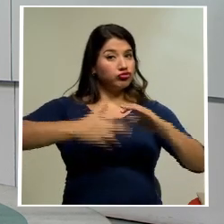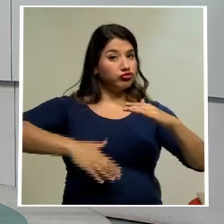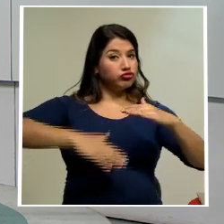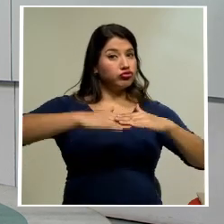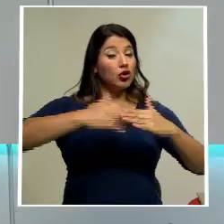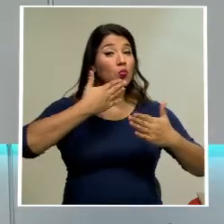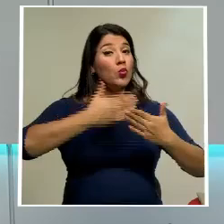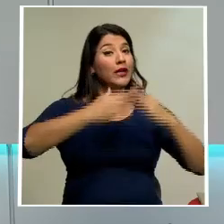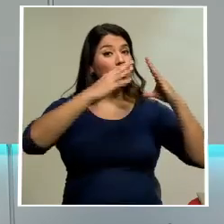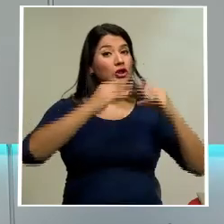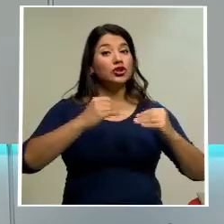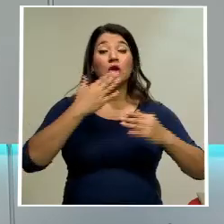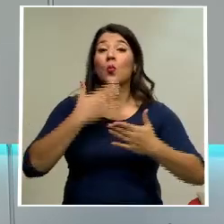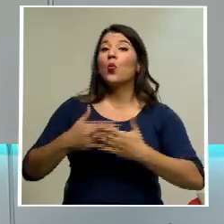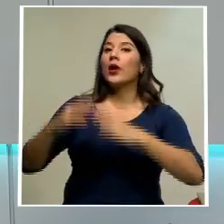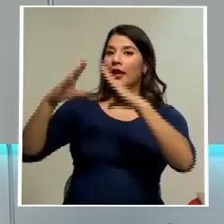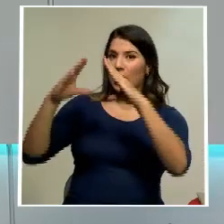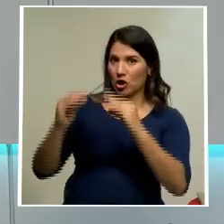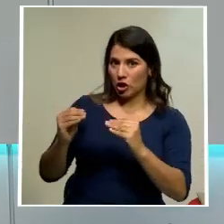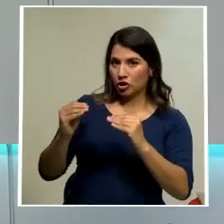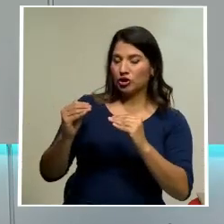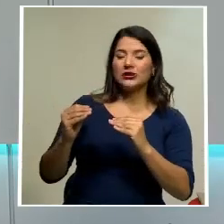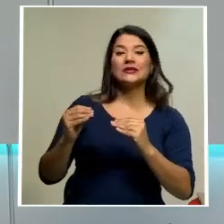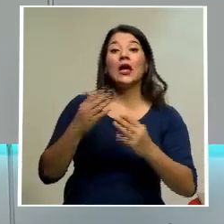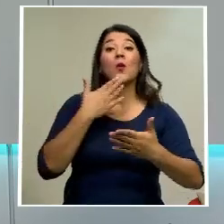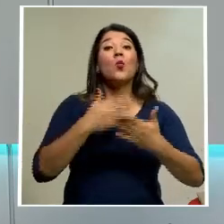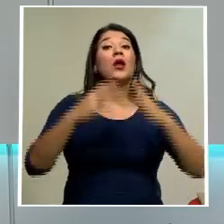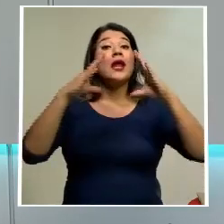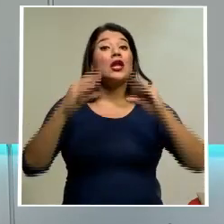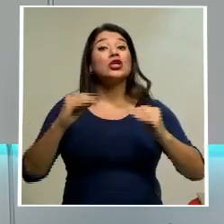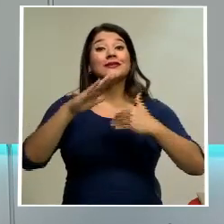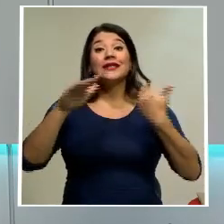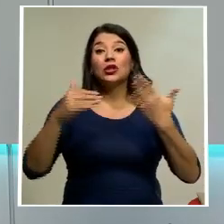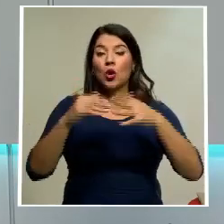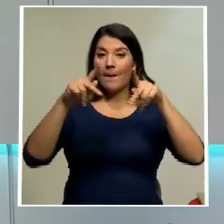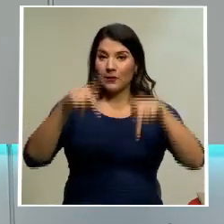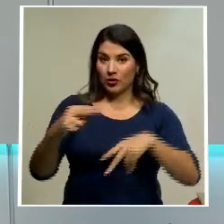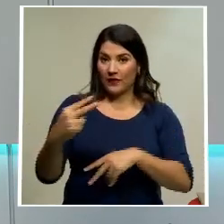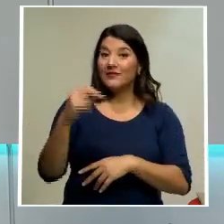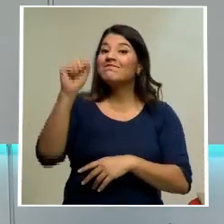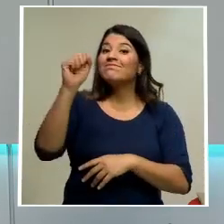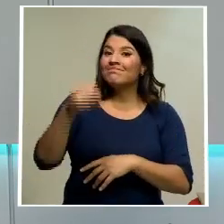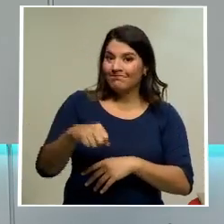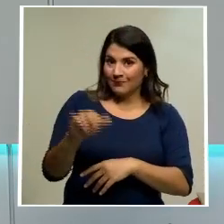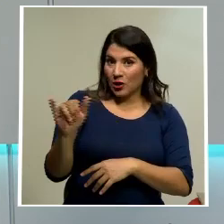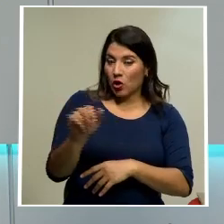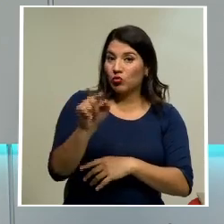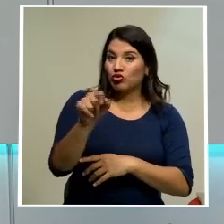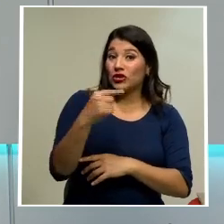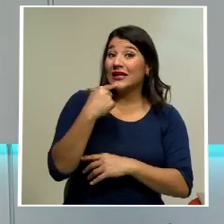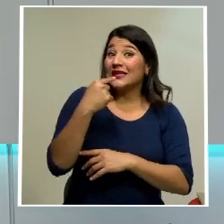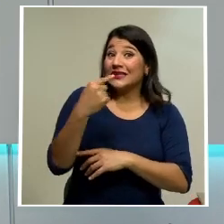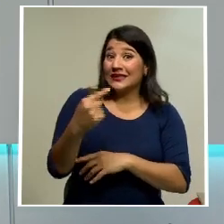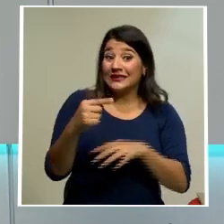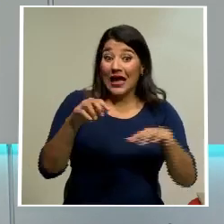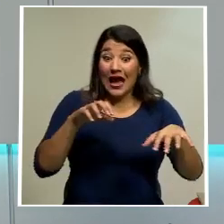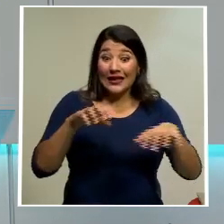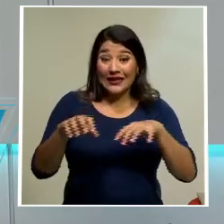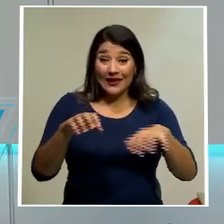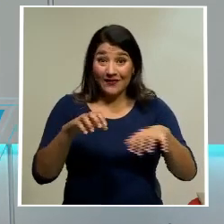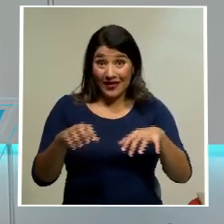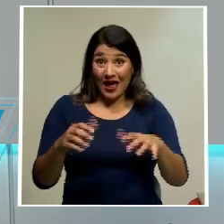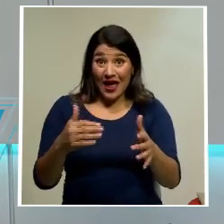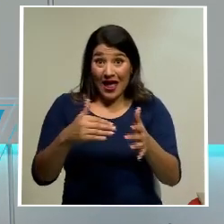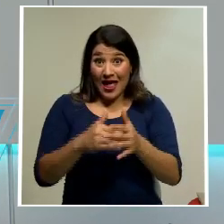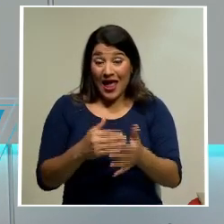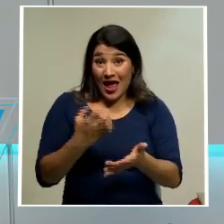buenas noches. Muy buenas noches, Eisel y amigos televidentes. Así como usted lo menciona, Eisel, la reactivación económica a nivel mundial, el tipo